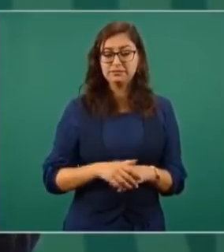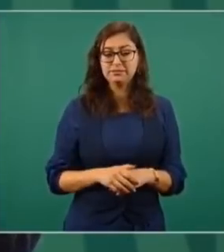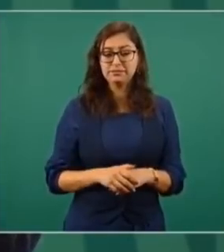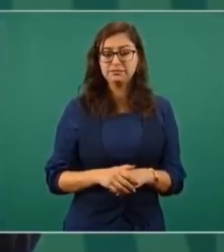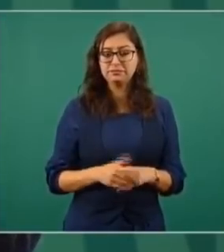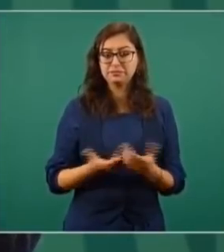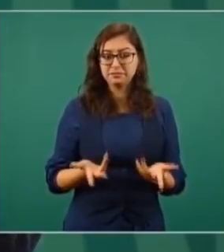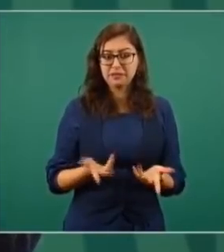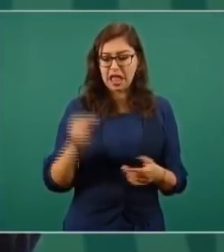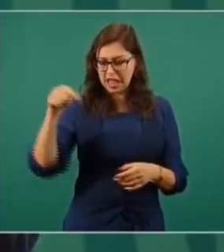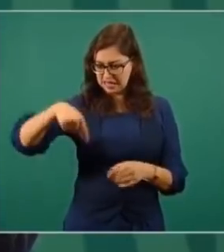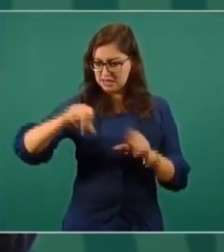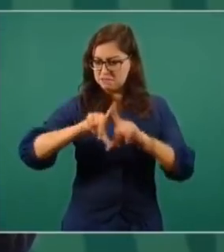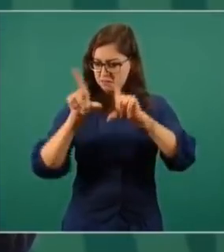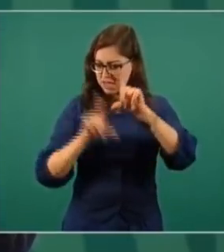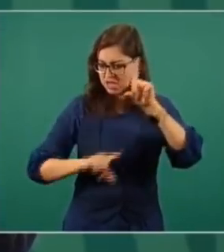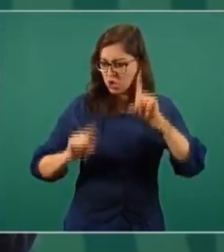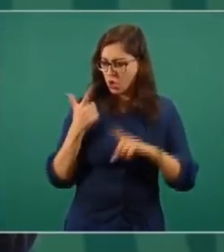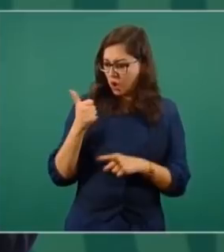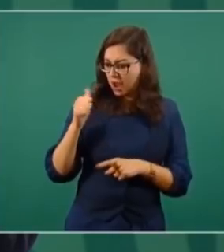para extraer gas en México.